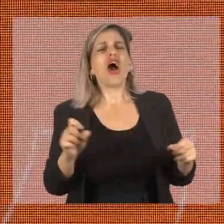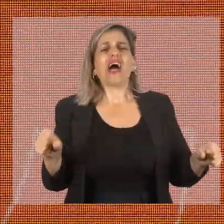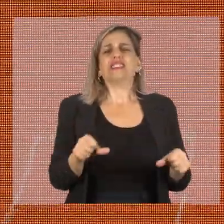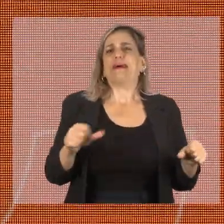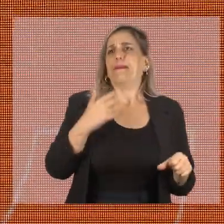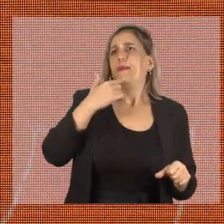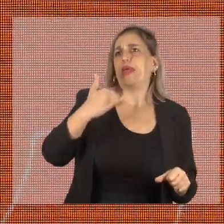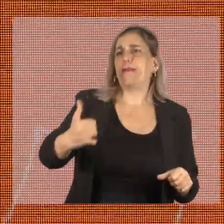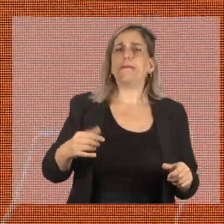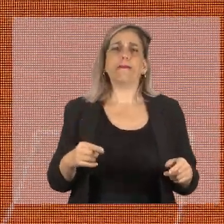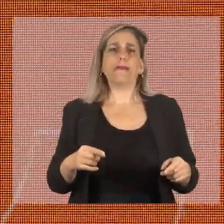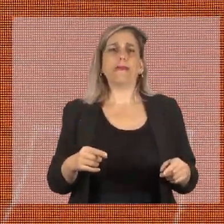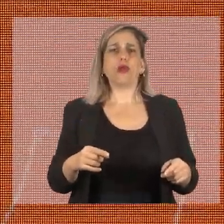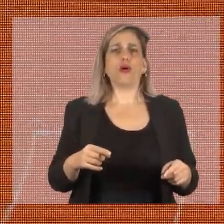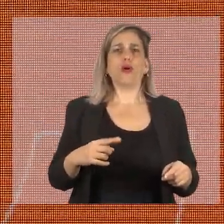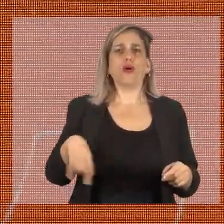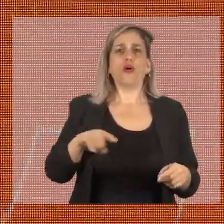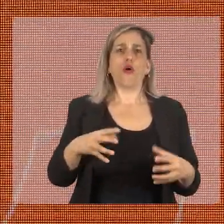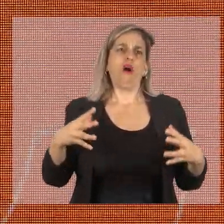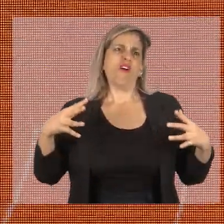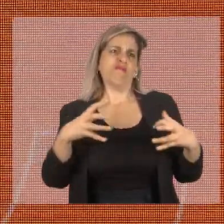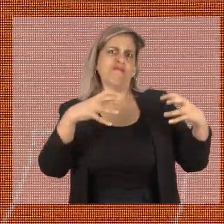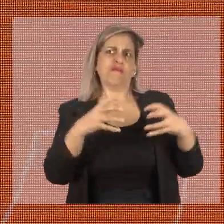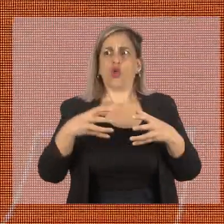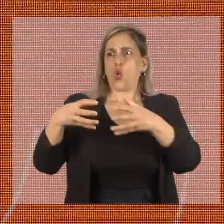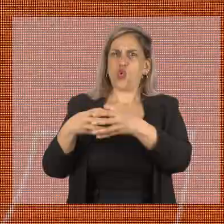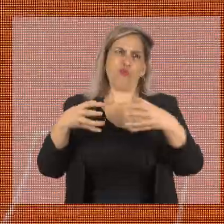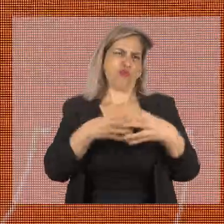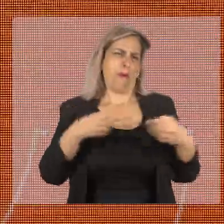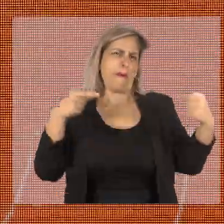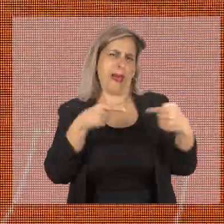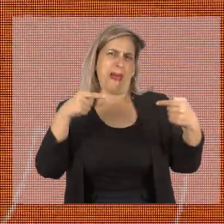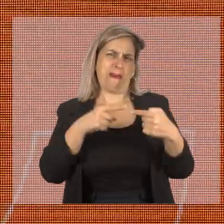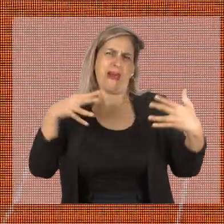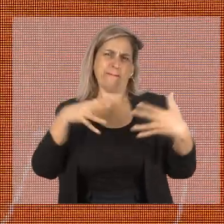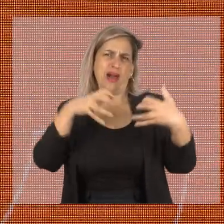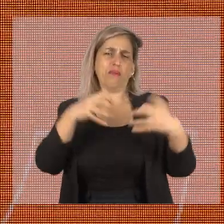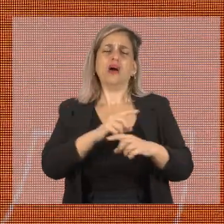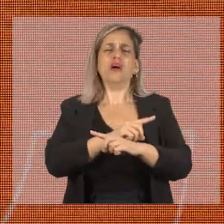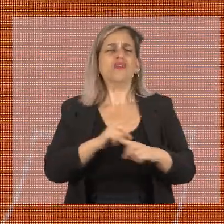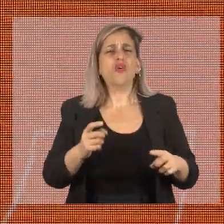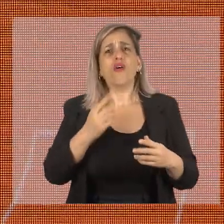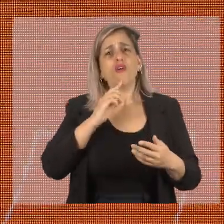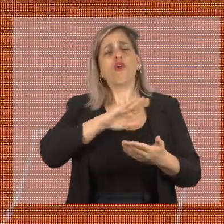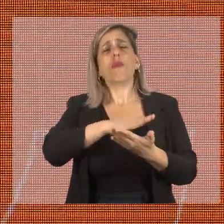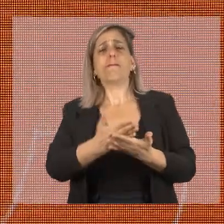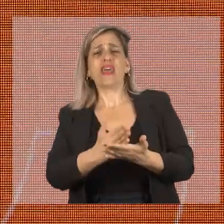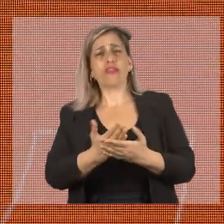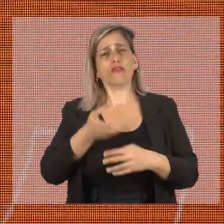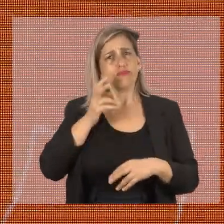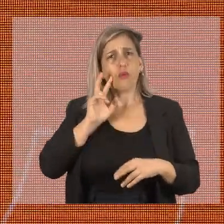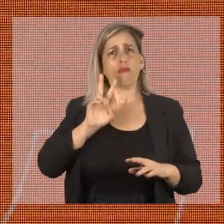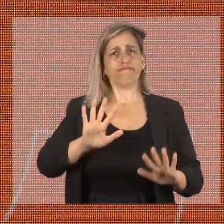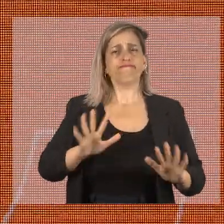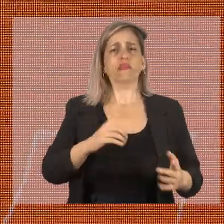ni a la Ámsterdam ni a la Colombes. que se siente la olímpica, que